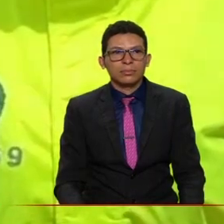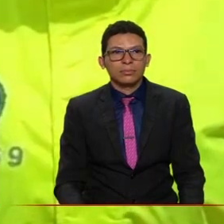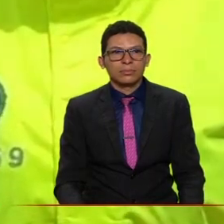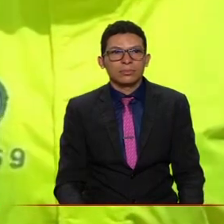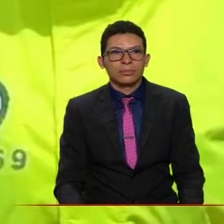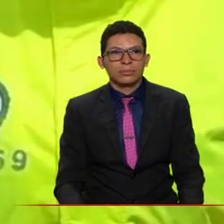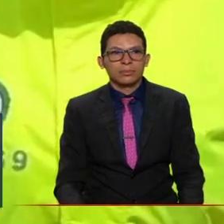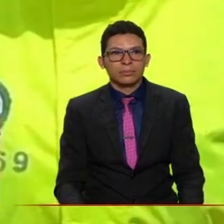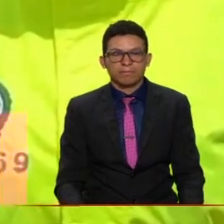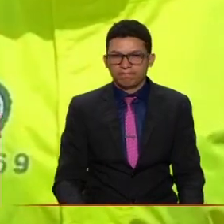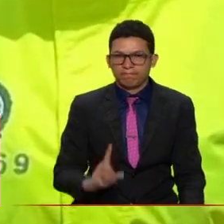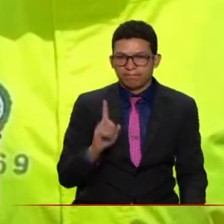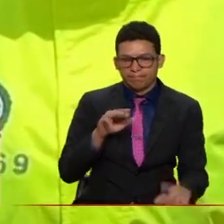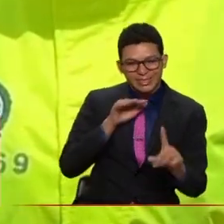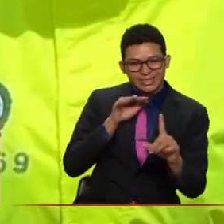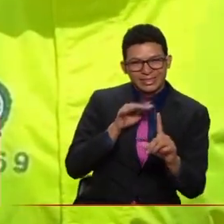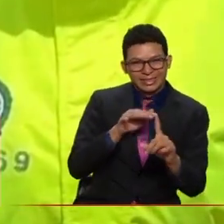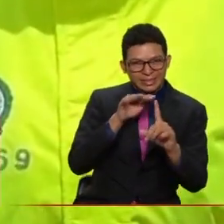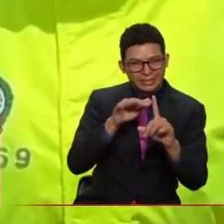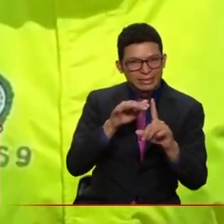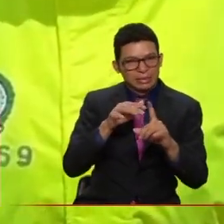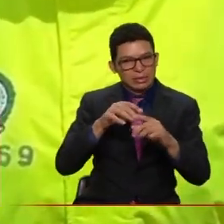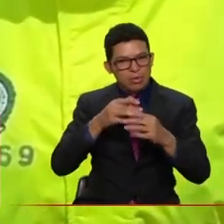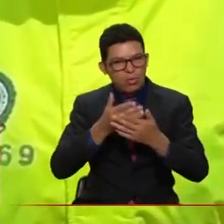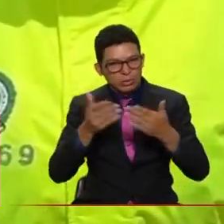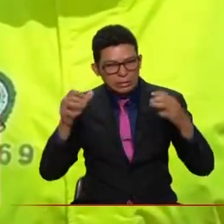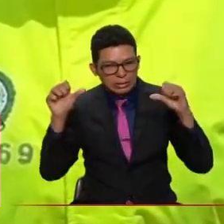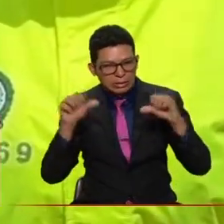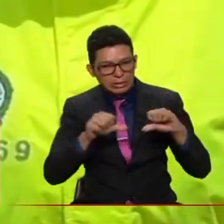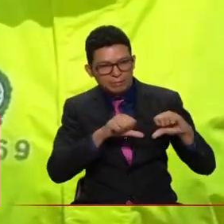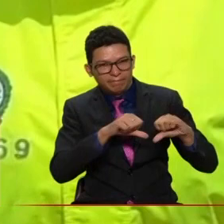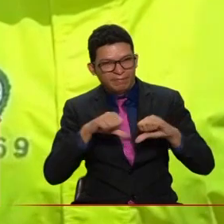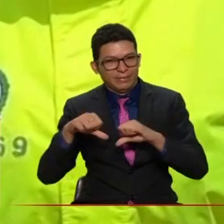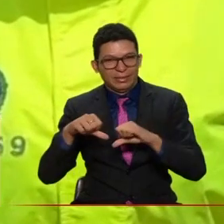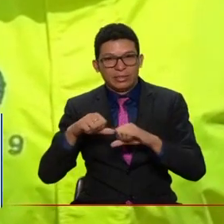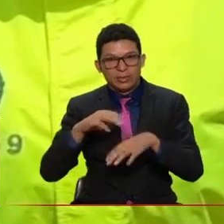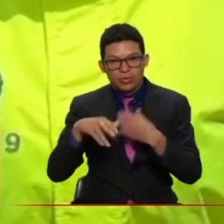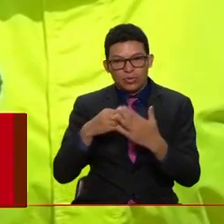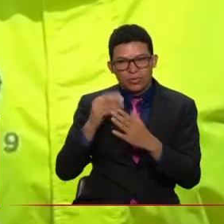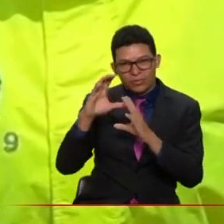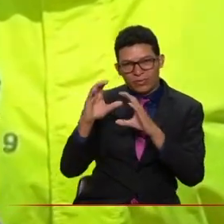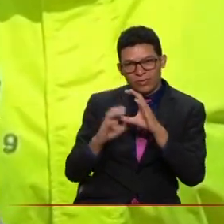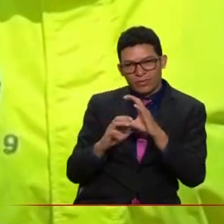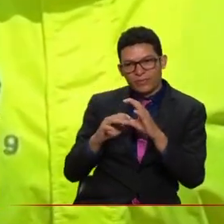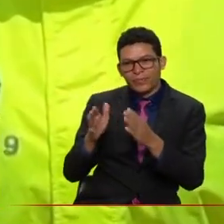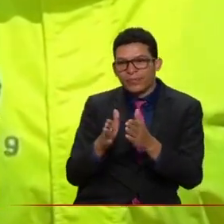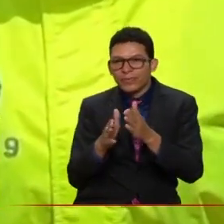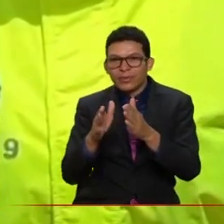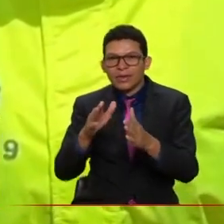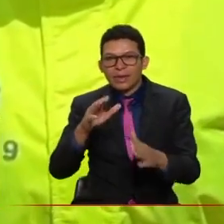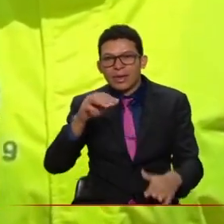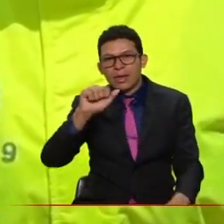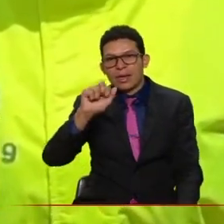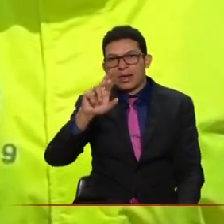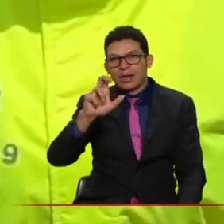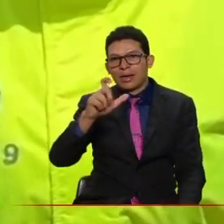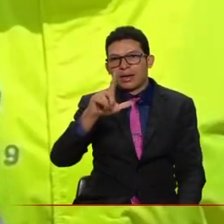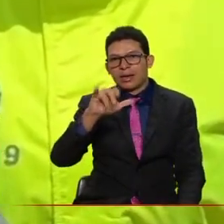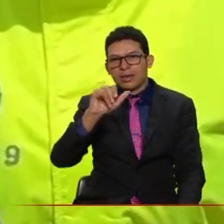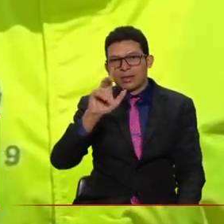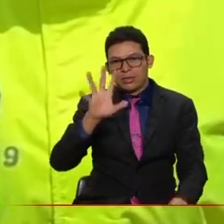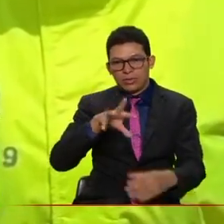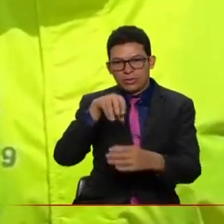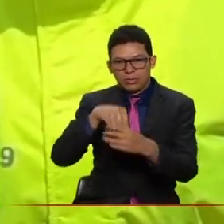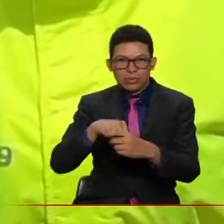Tiene una injerencia delictiva y criminal en los municipios de Argelia y todo el Cañón del Micay como integrante de la estructura